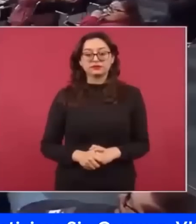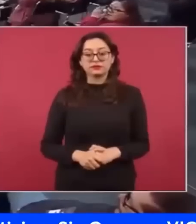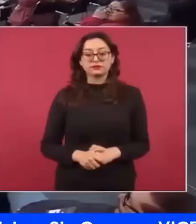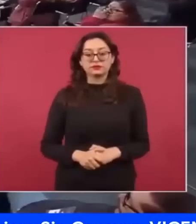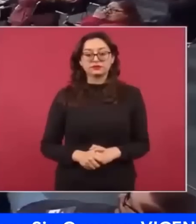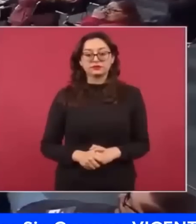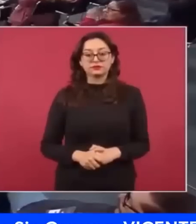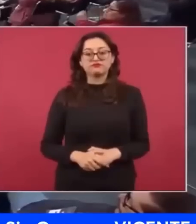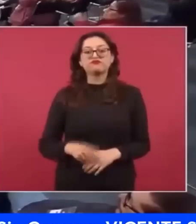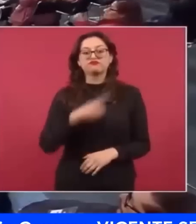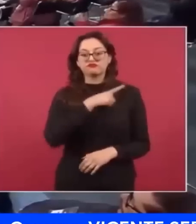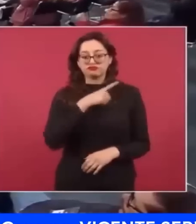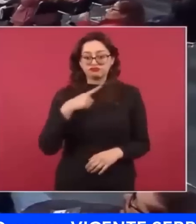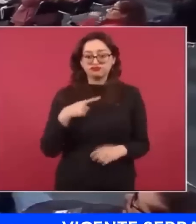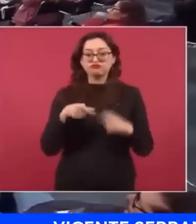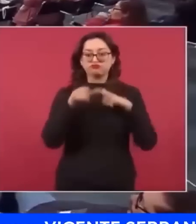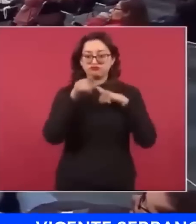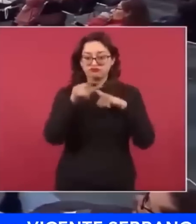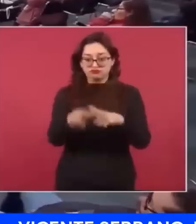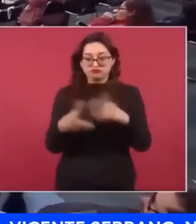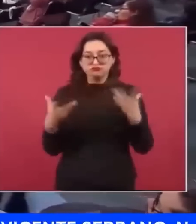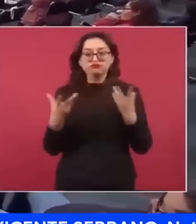tenemos que seguir cooperando,